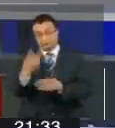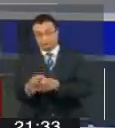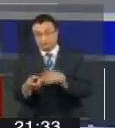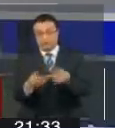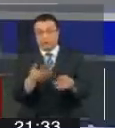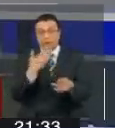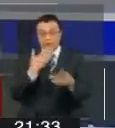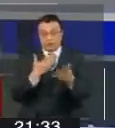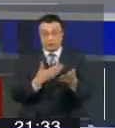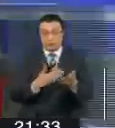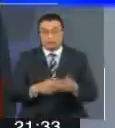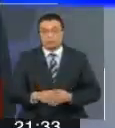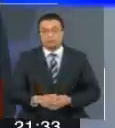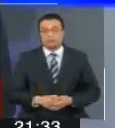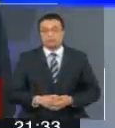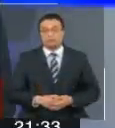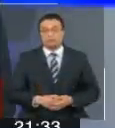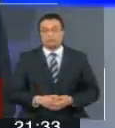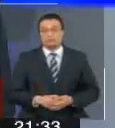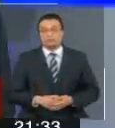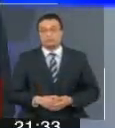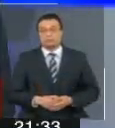lugar.